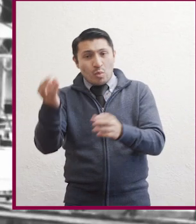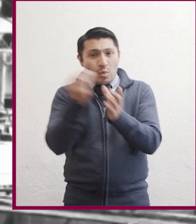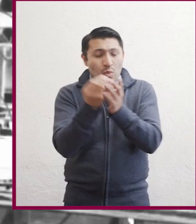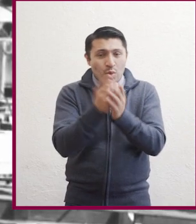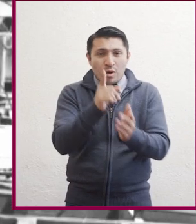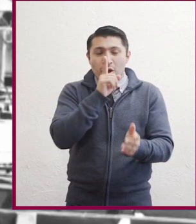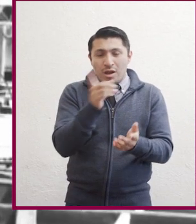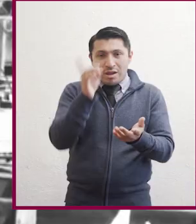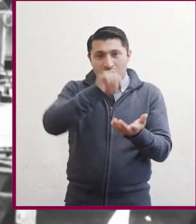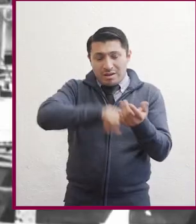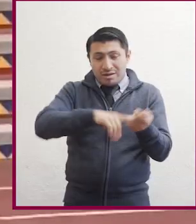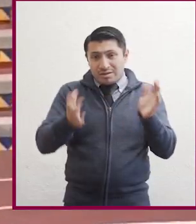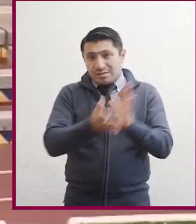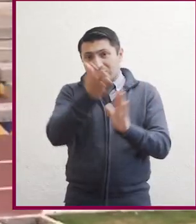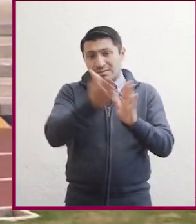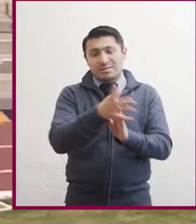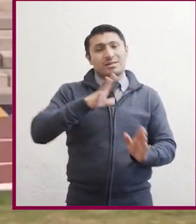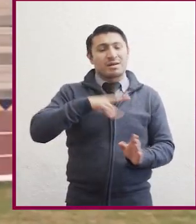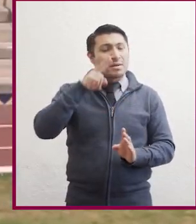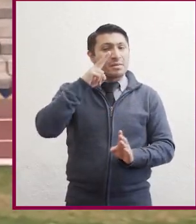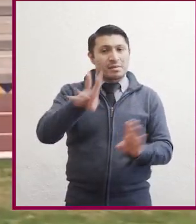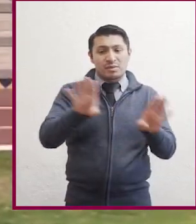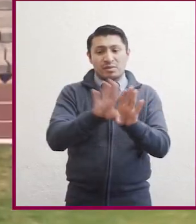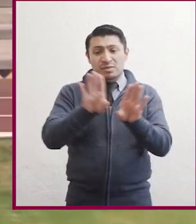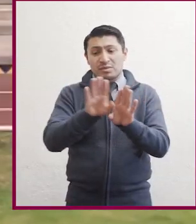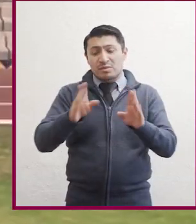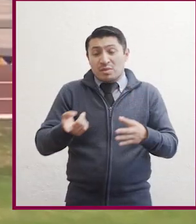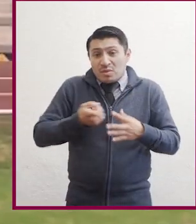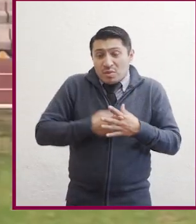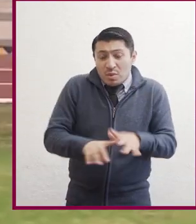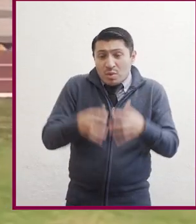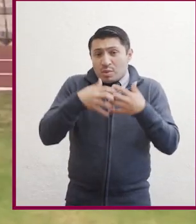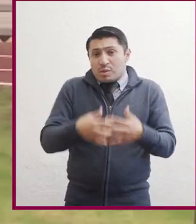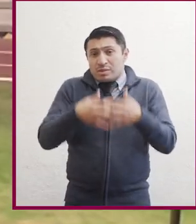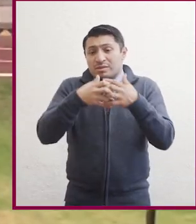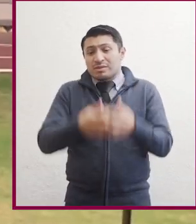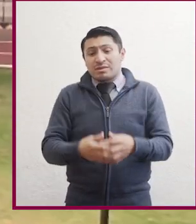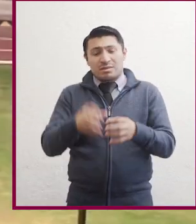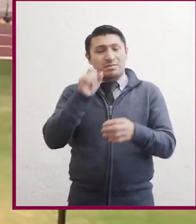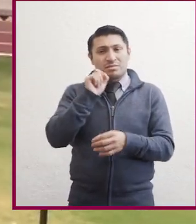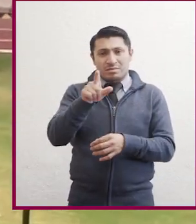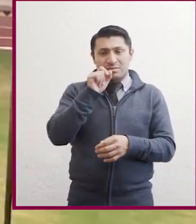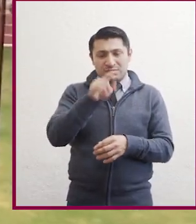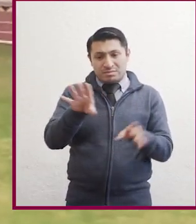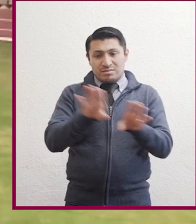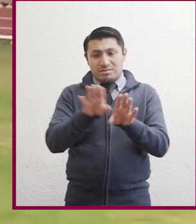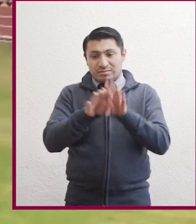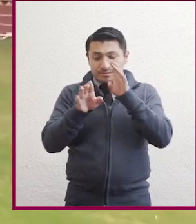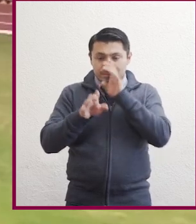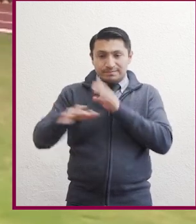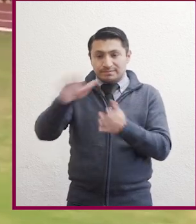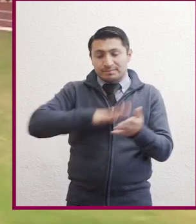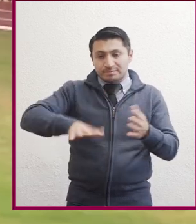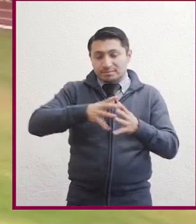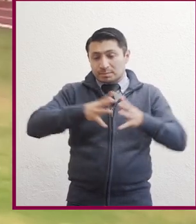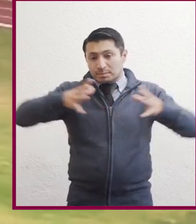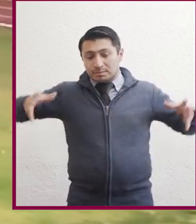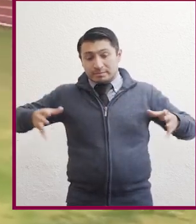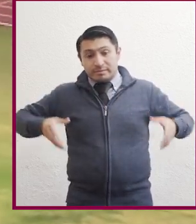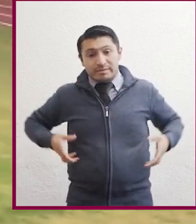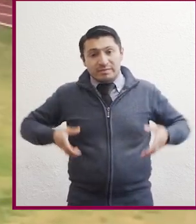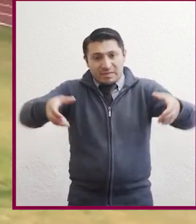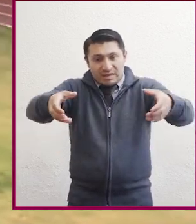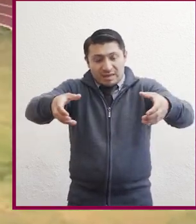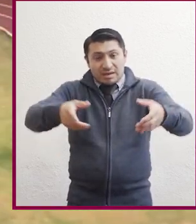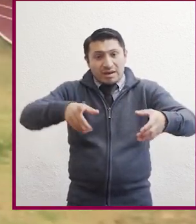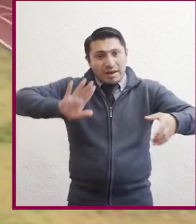los secretos de su estructura, también nos permiten dar una mirada a los inicios de la industrial, todavía con amplios terrenos y